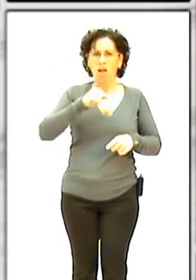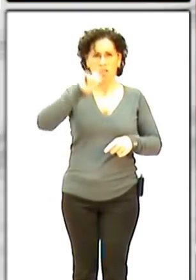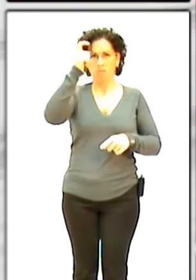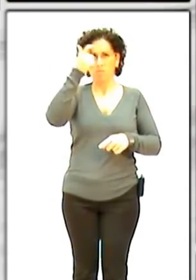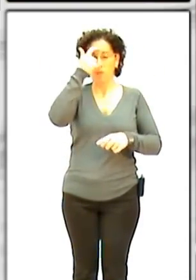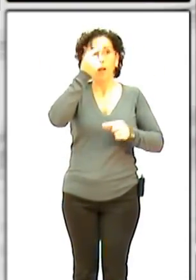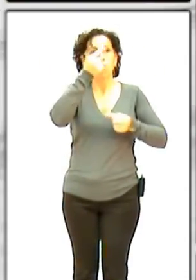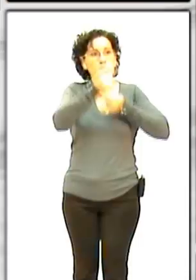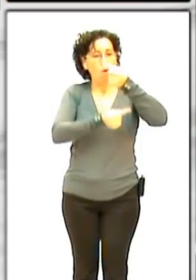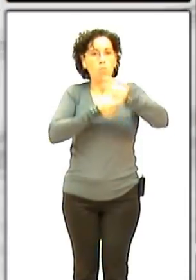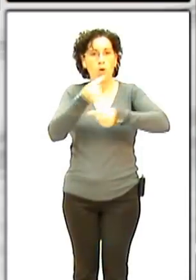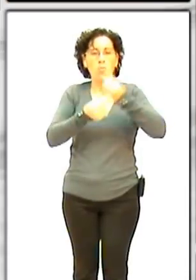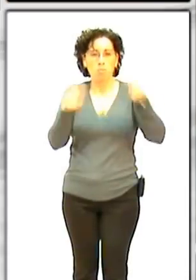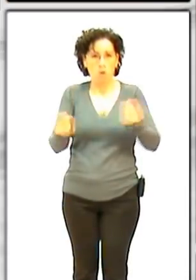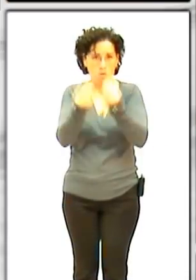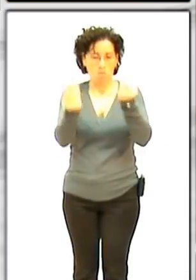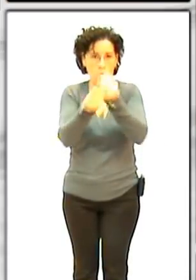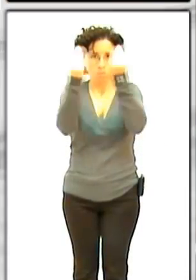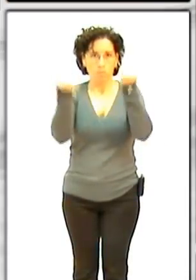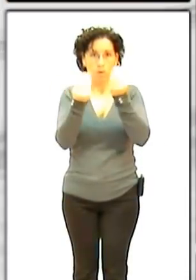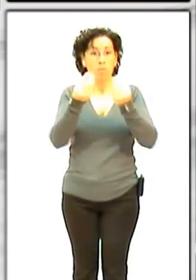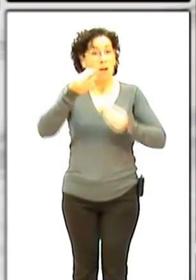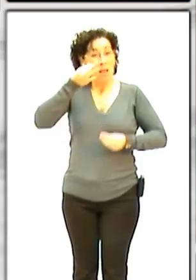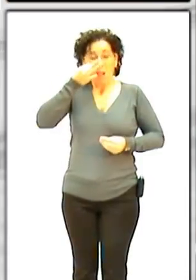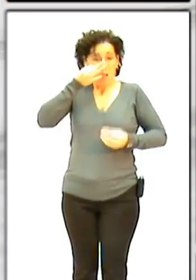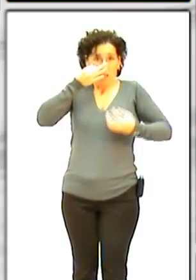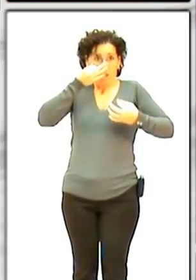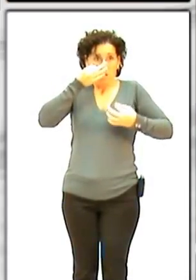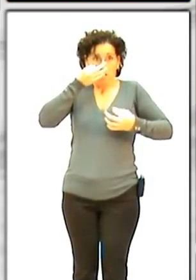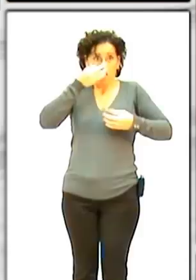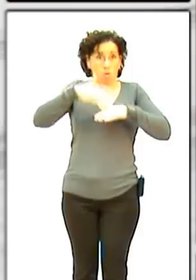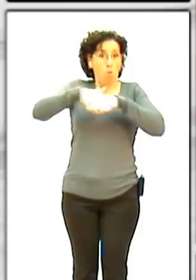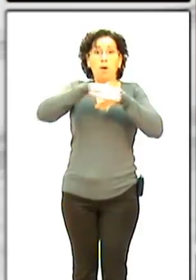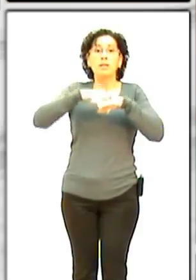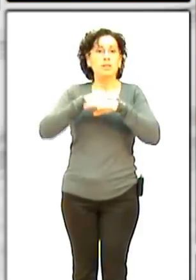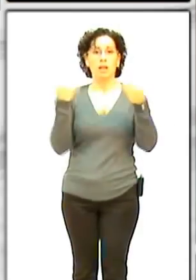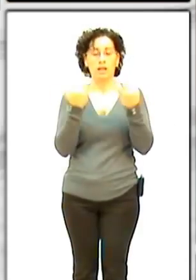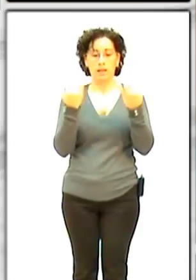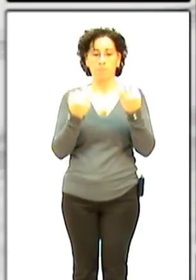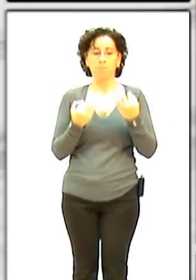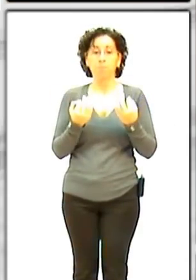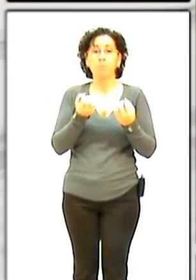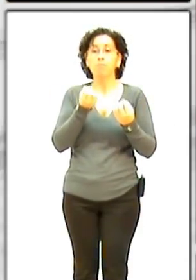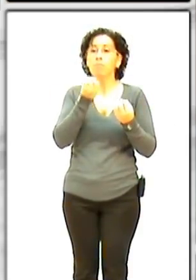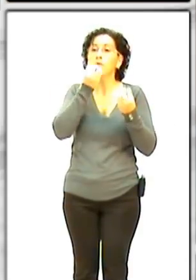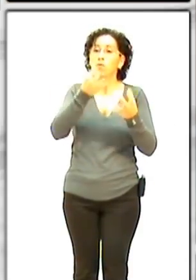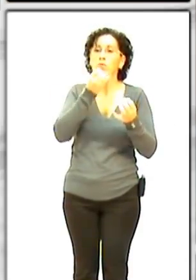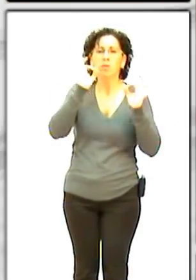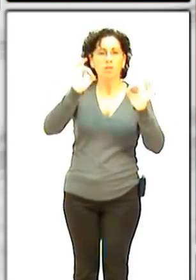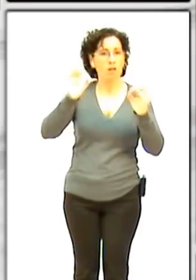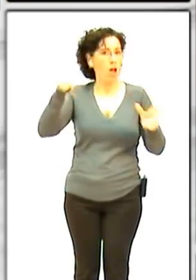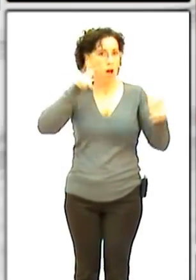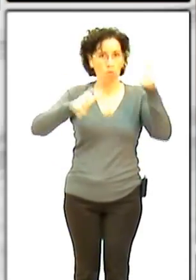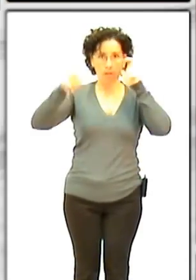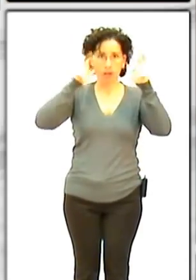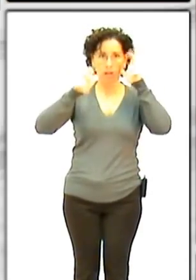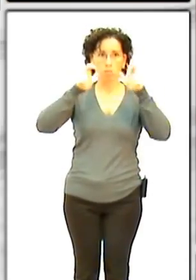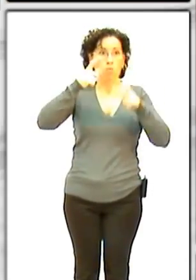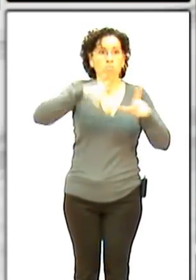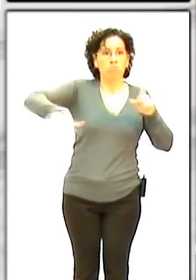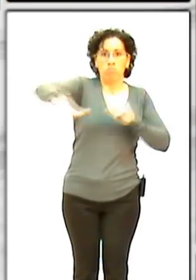con el paso del tiempo, pero que básicamente se basa en situar información auditiva en un